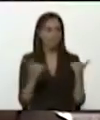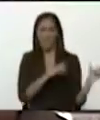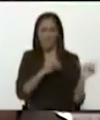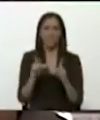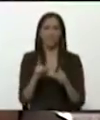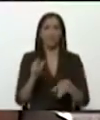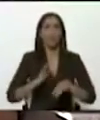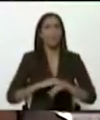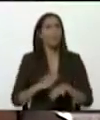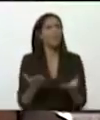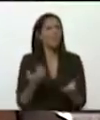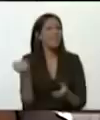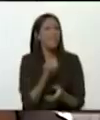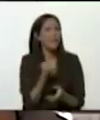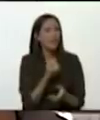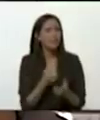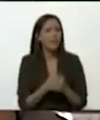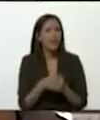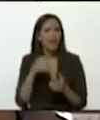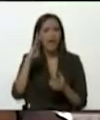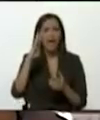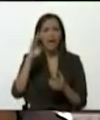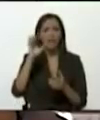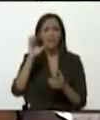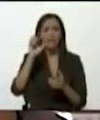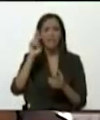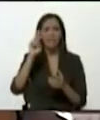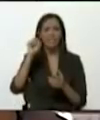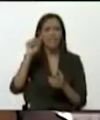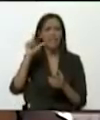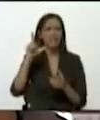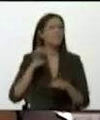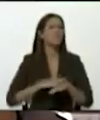preparados. ¿Por qué había que matar a Bernal?